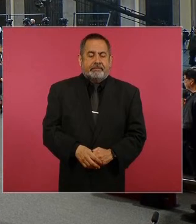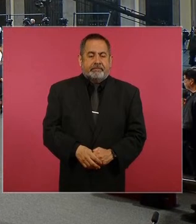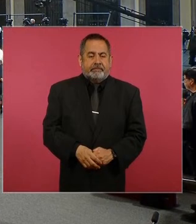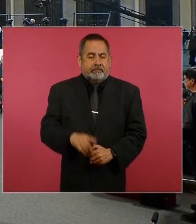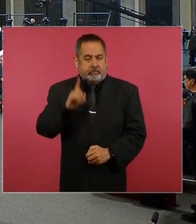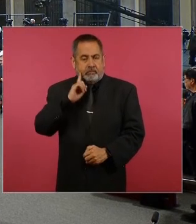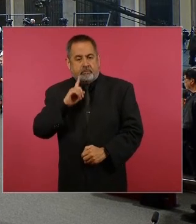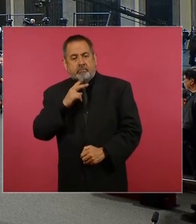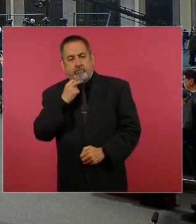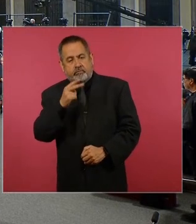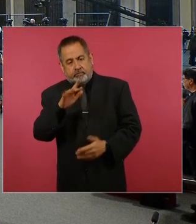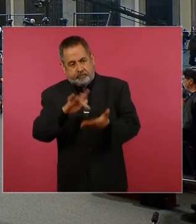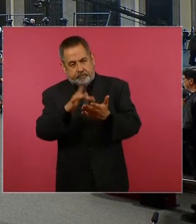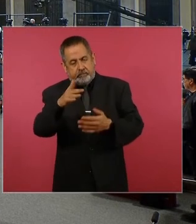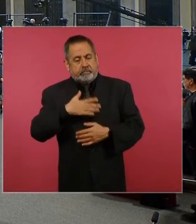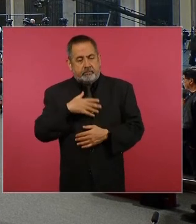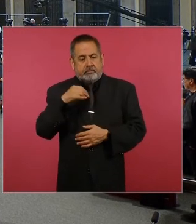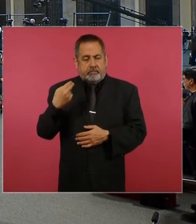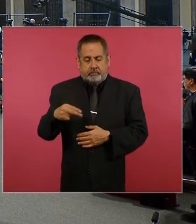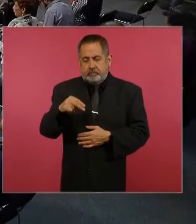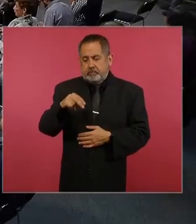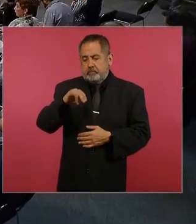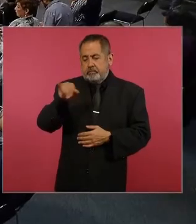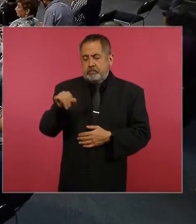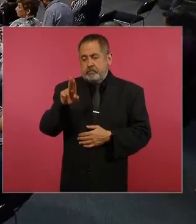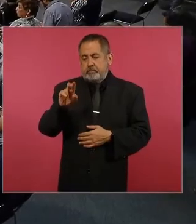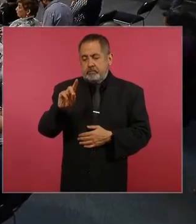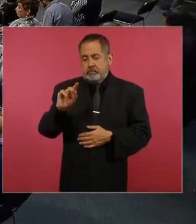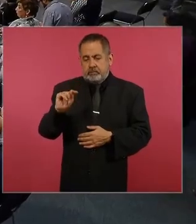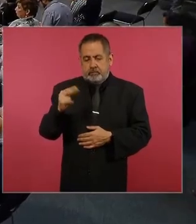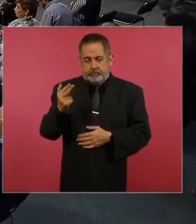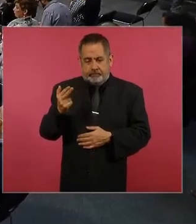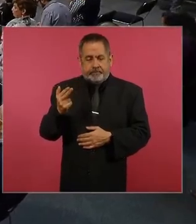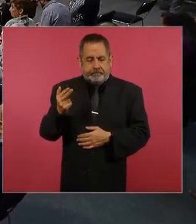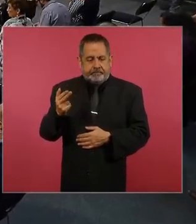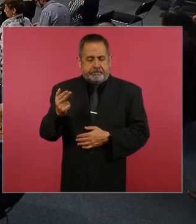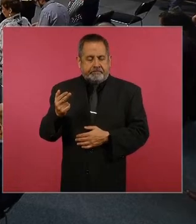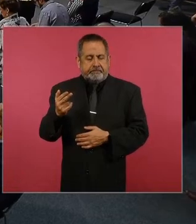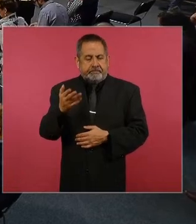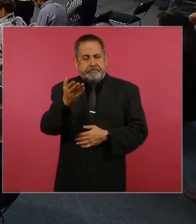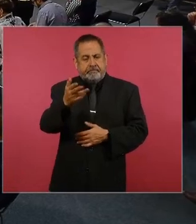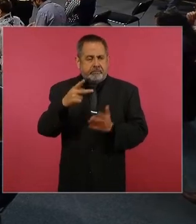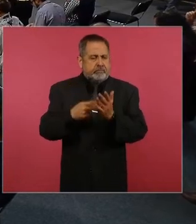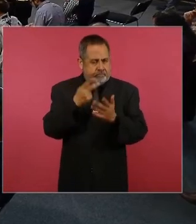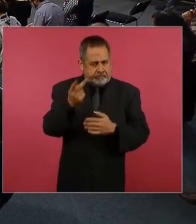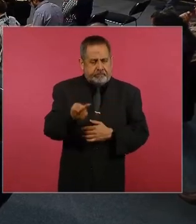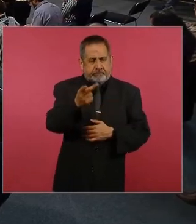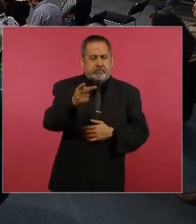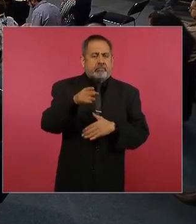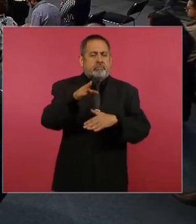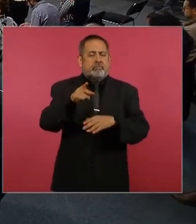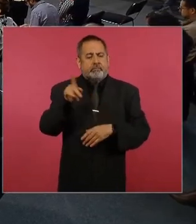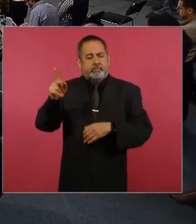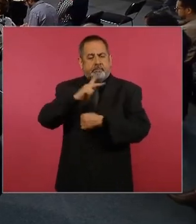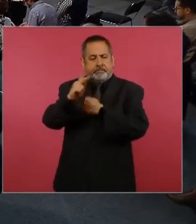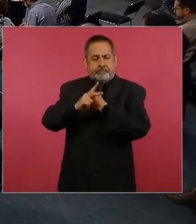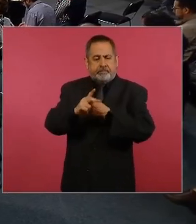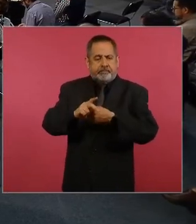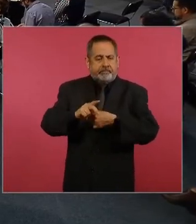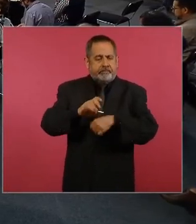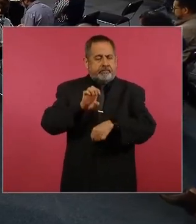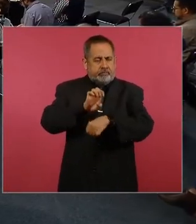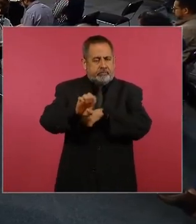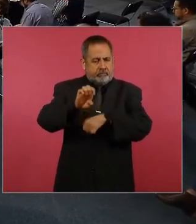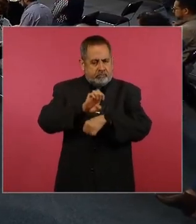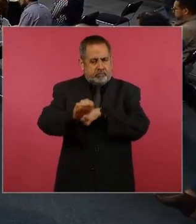Gracias, presidente. Buenos días, Judith Sánchez Reyes, de Perspectivas MX. Volviendo al tema de Ecuador, presidente, para precisar